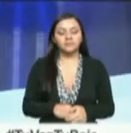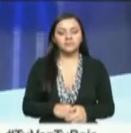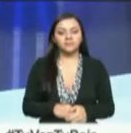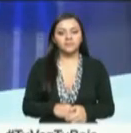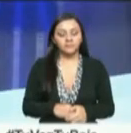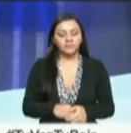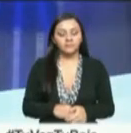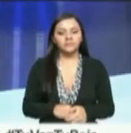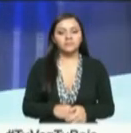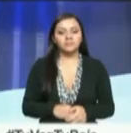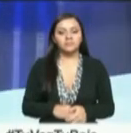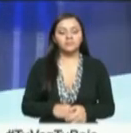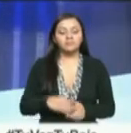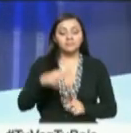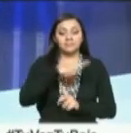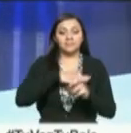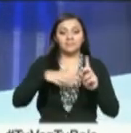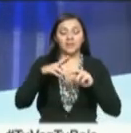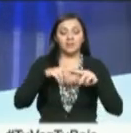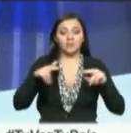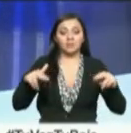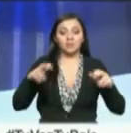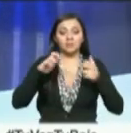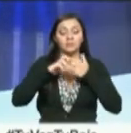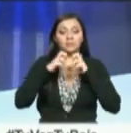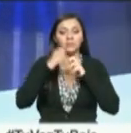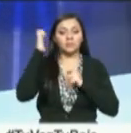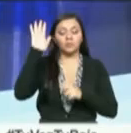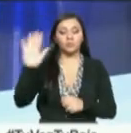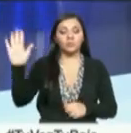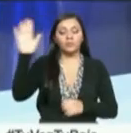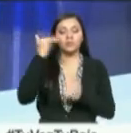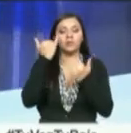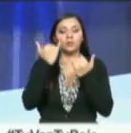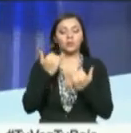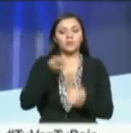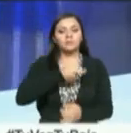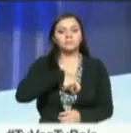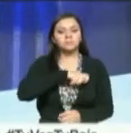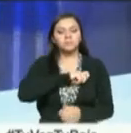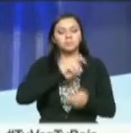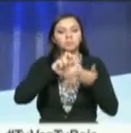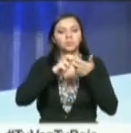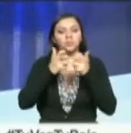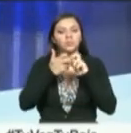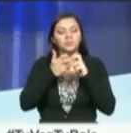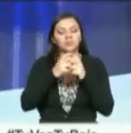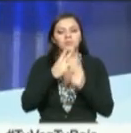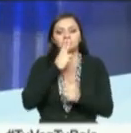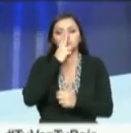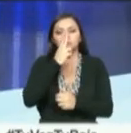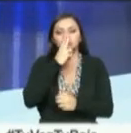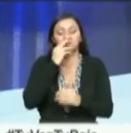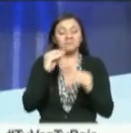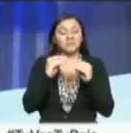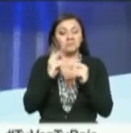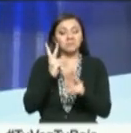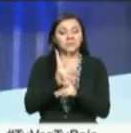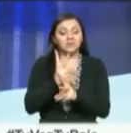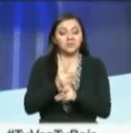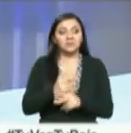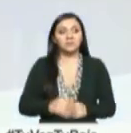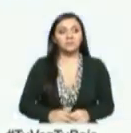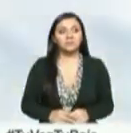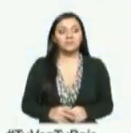La contaminación ambiental golpea duramente a Europa. Esta vez España ha sido afectada con niveles alarmantes de polución.